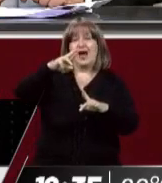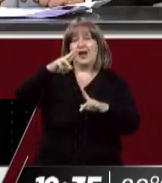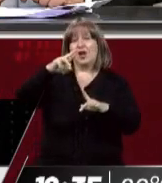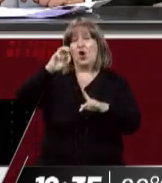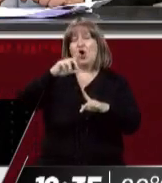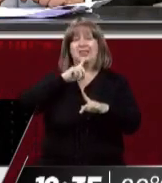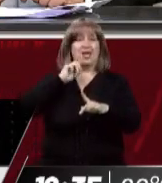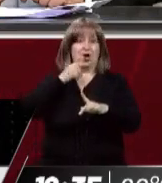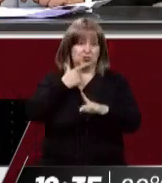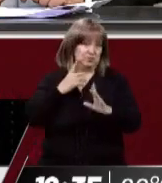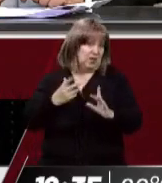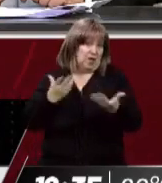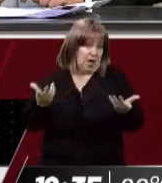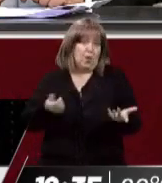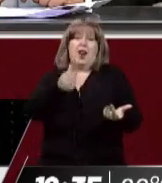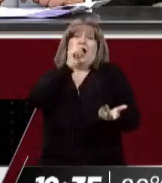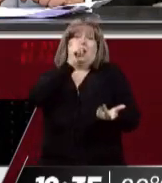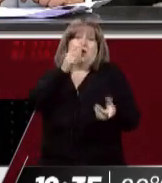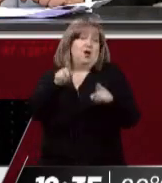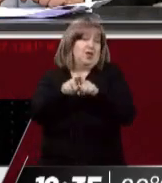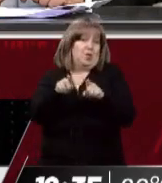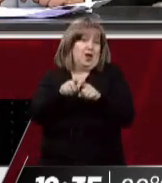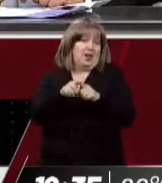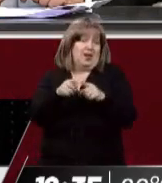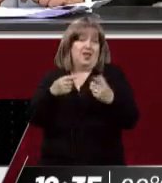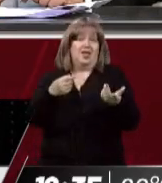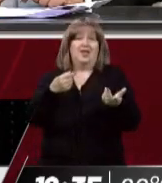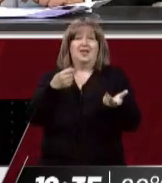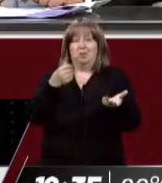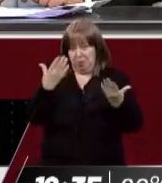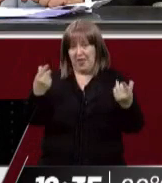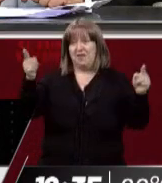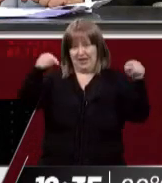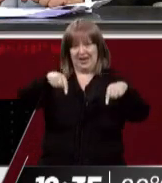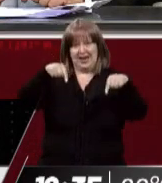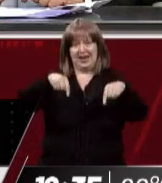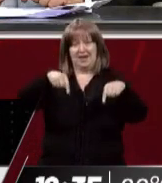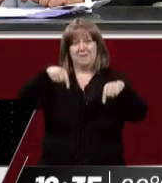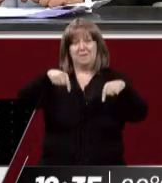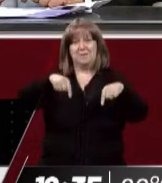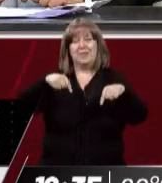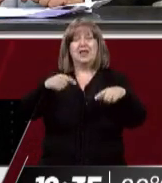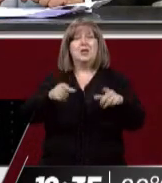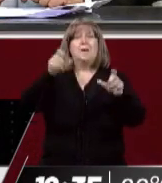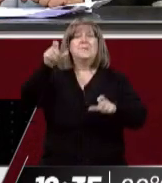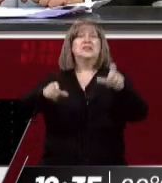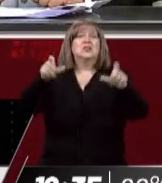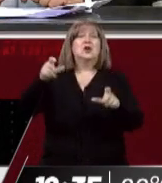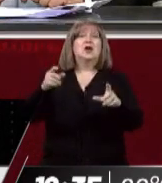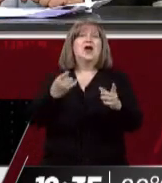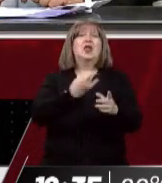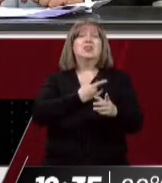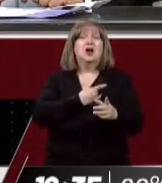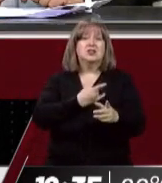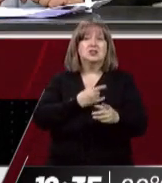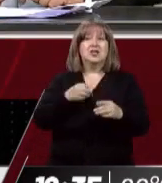es una droga más, una persona que tiene problemas con el alcohol también puede venir a Narcóticos Anónimos. Todo es anónimo, por eso no decimos dónde estamos, más